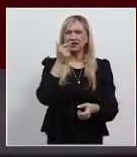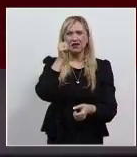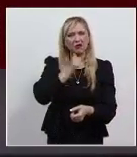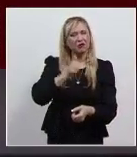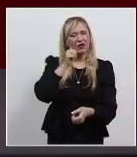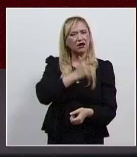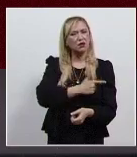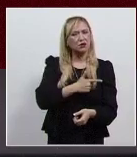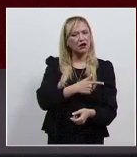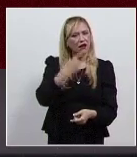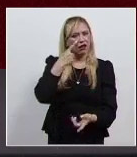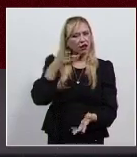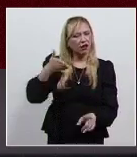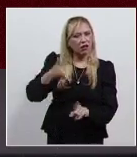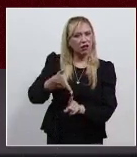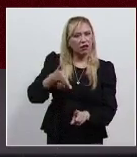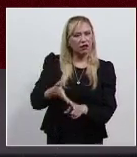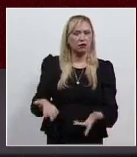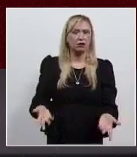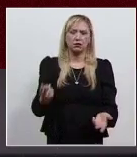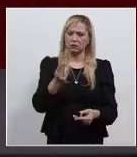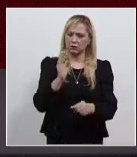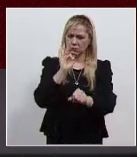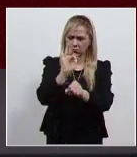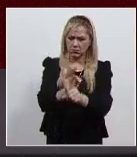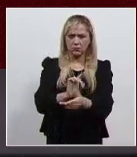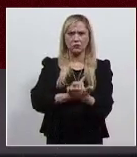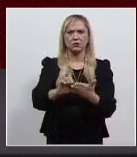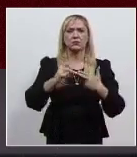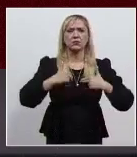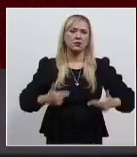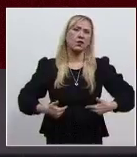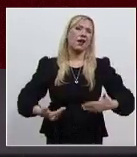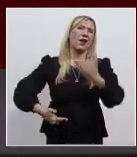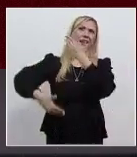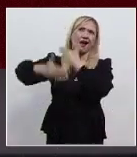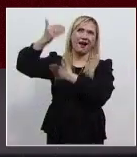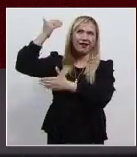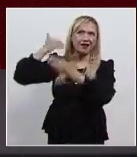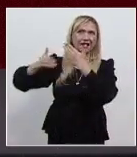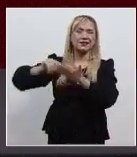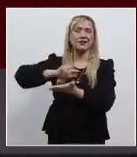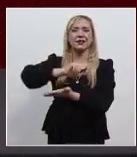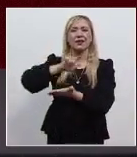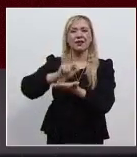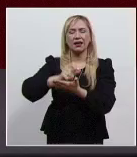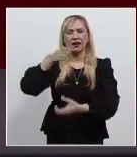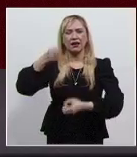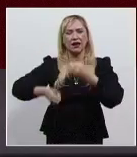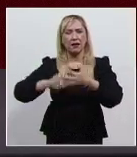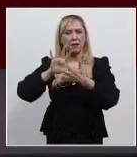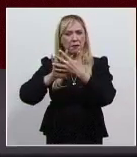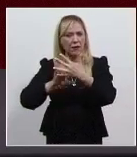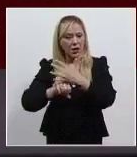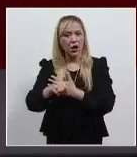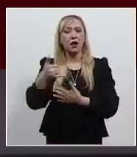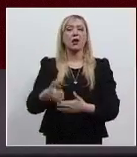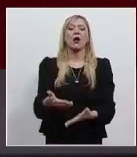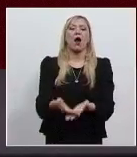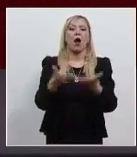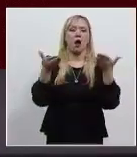de los derechos humanos, tanto en el anterior sistema penal como en el que